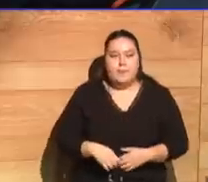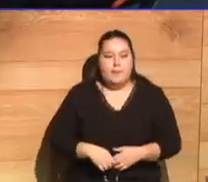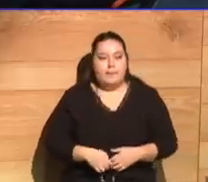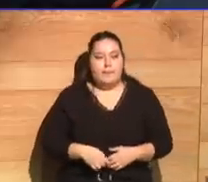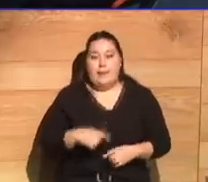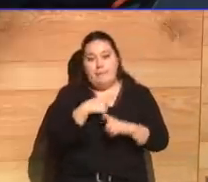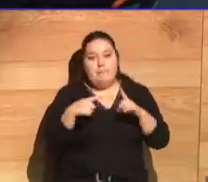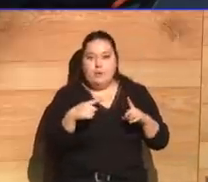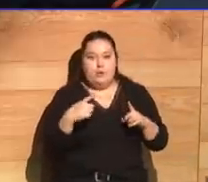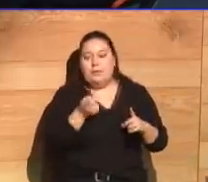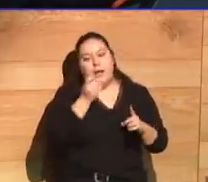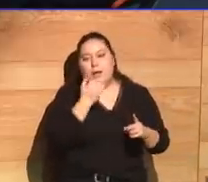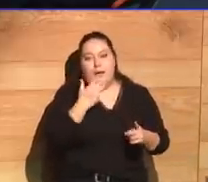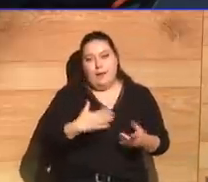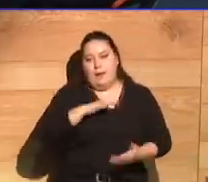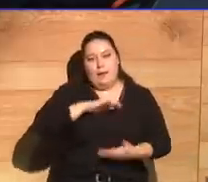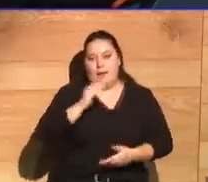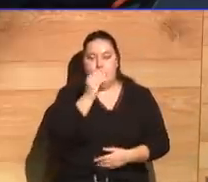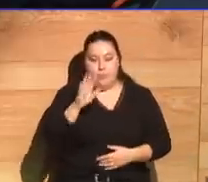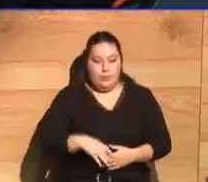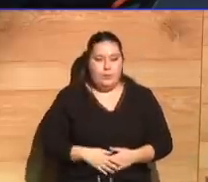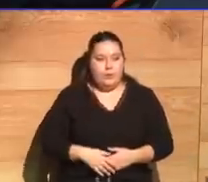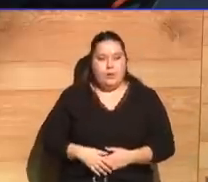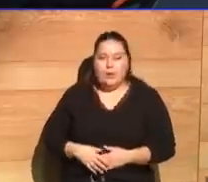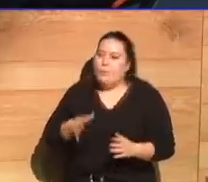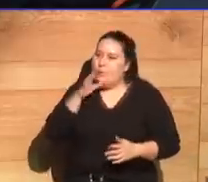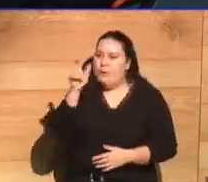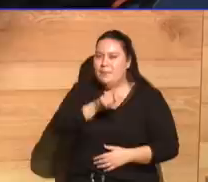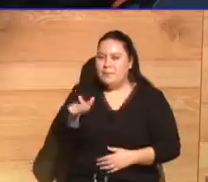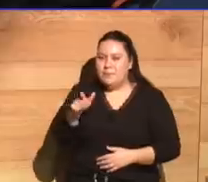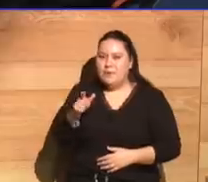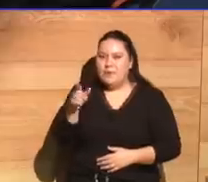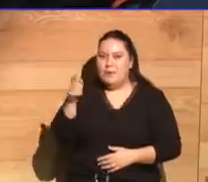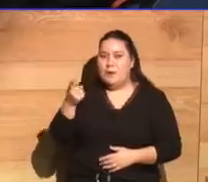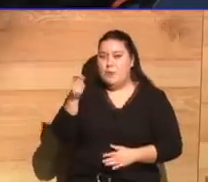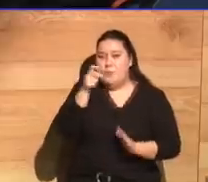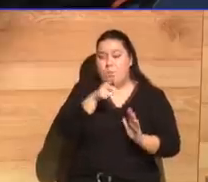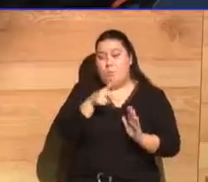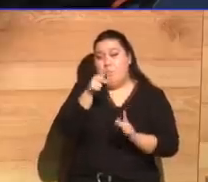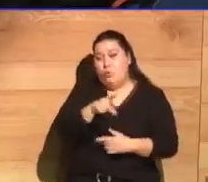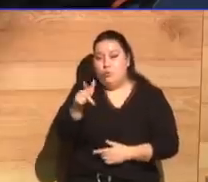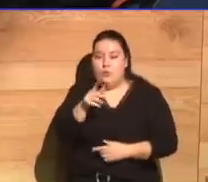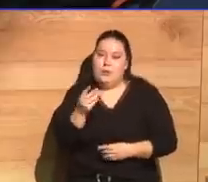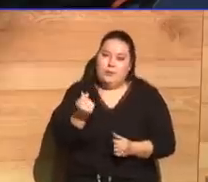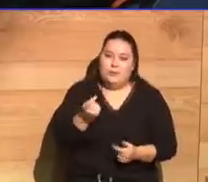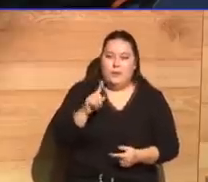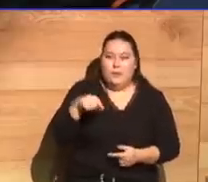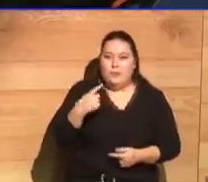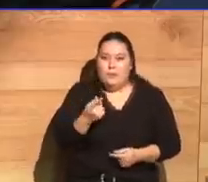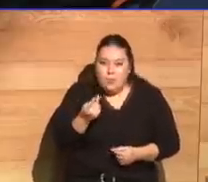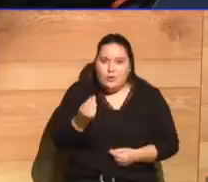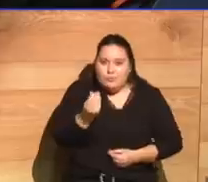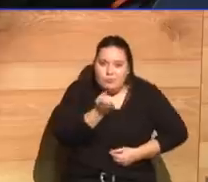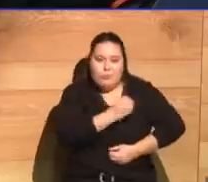Juan. ¿Pero por qué está mal que los productores saquen rendimiento a la inversión que han hecho? O sea,